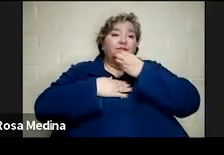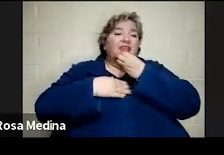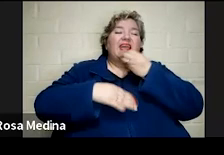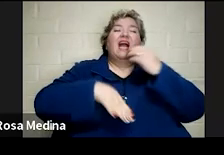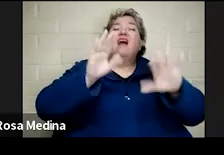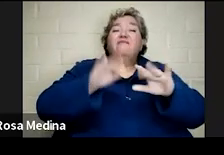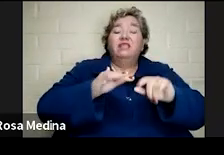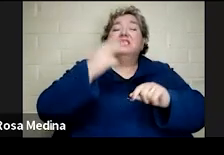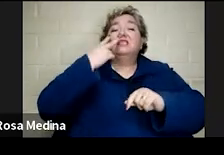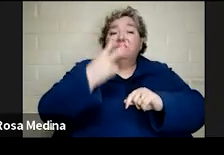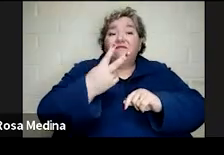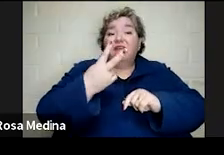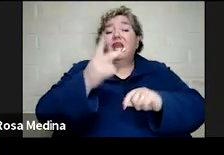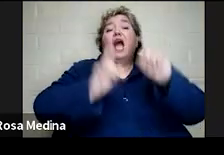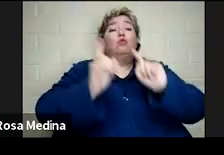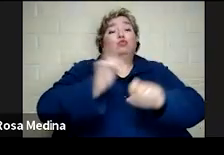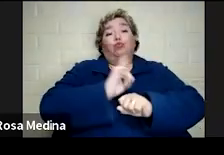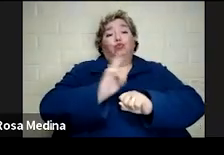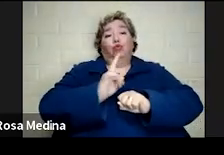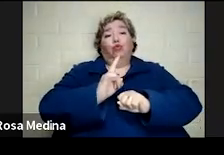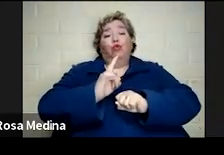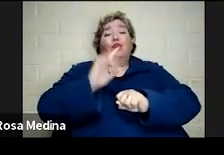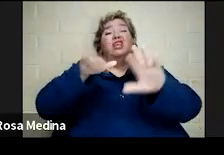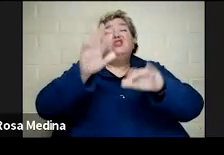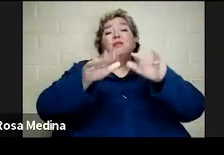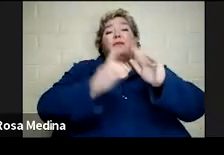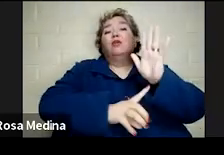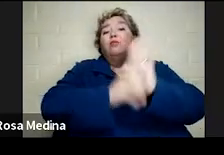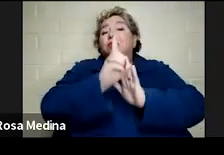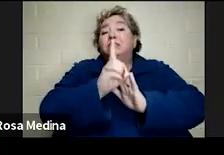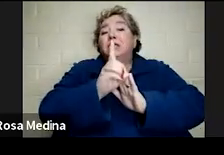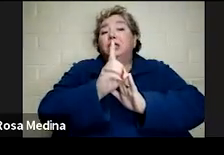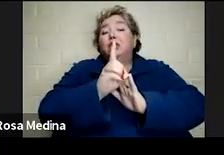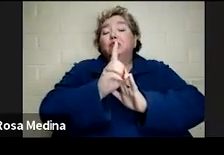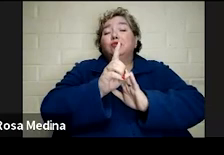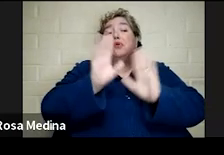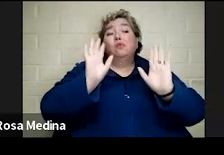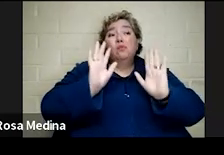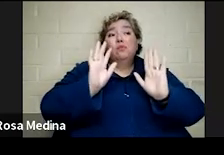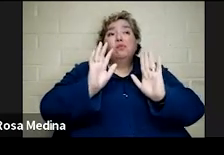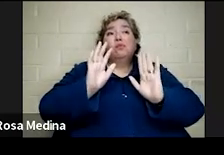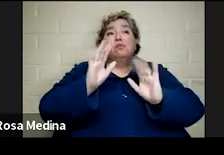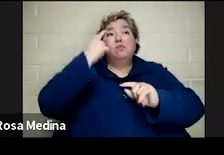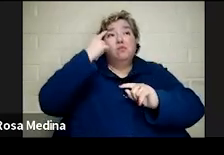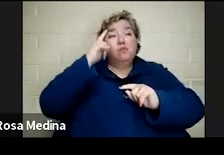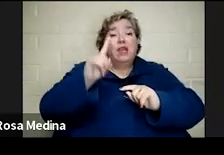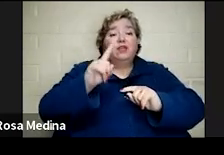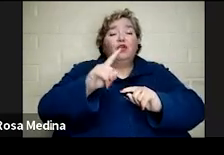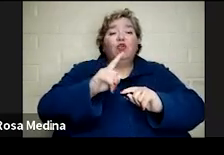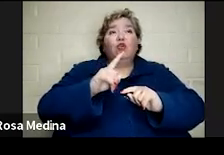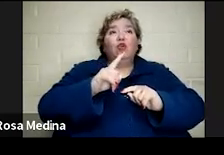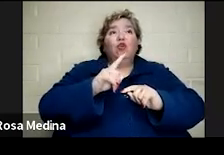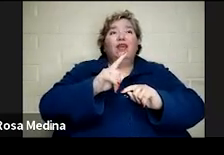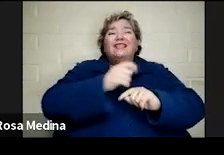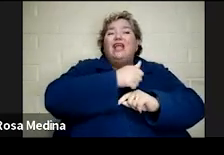nota más, todo va a depender de cómo se van desarrollando y cómo se van apoyando, como dije, pero están a lo largo de todo